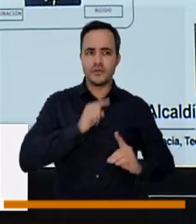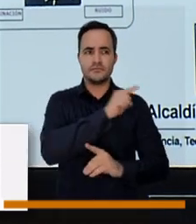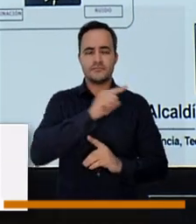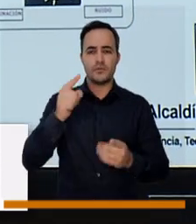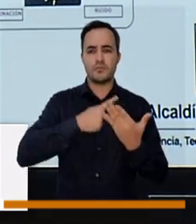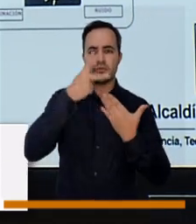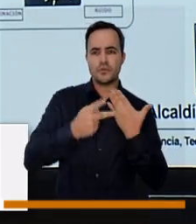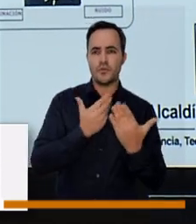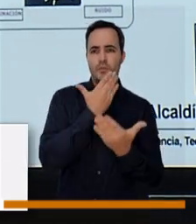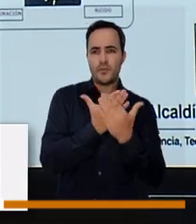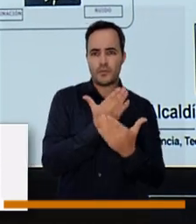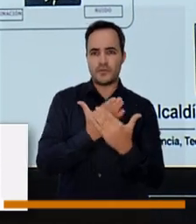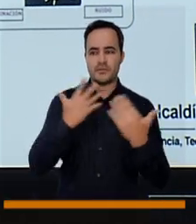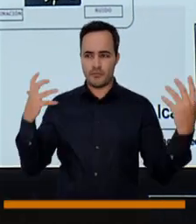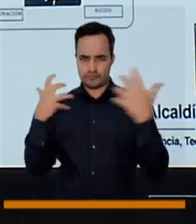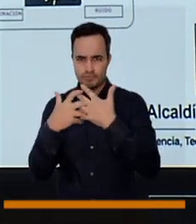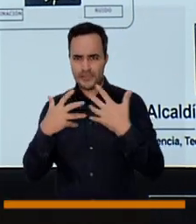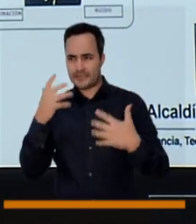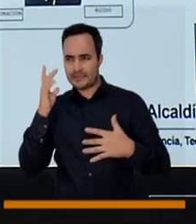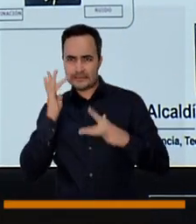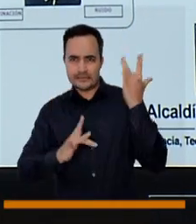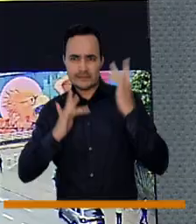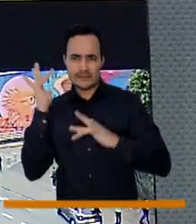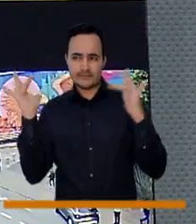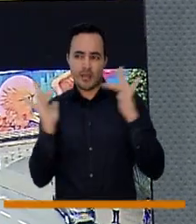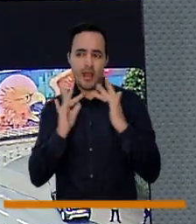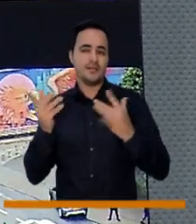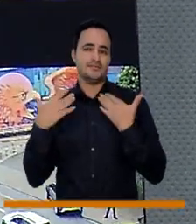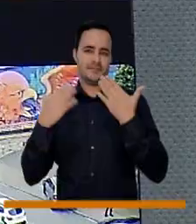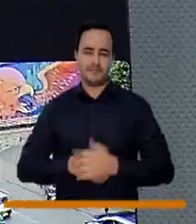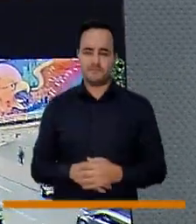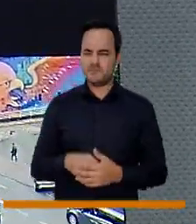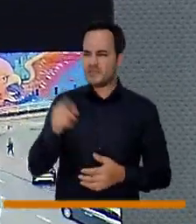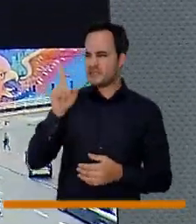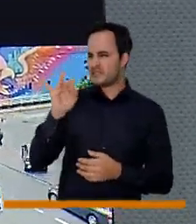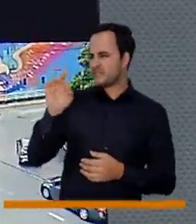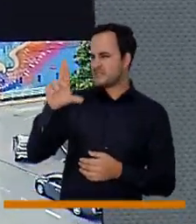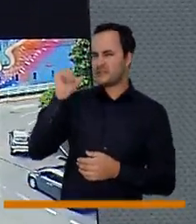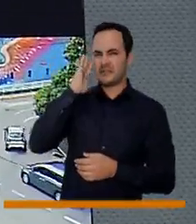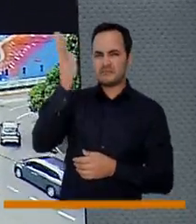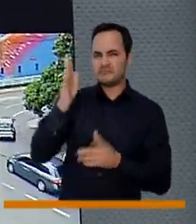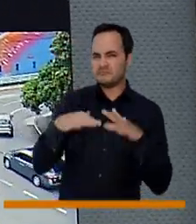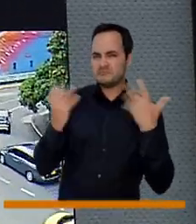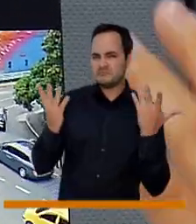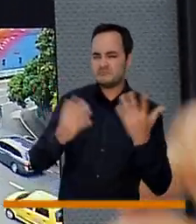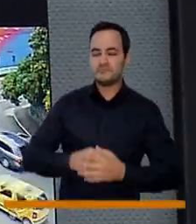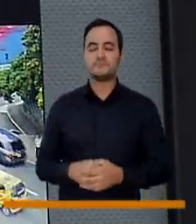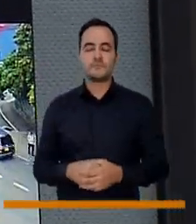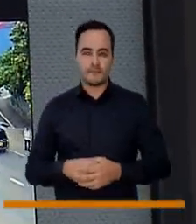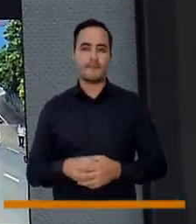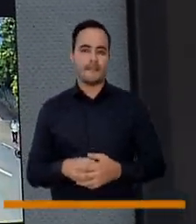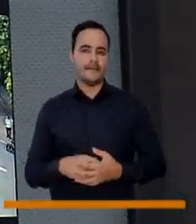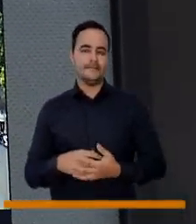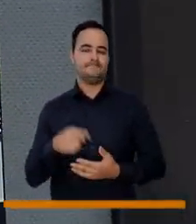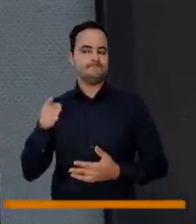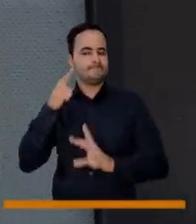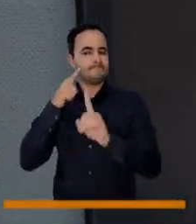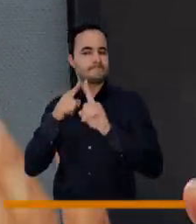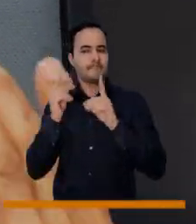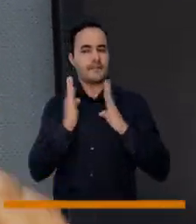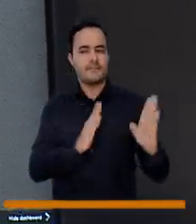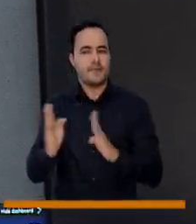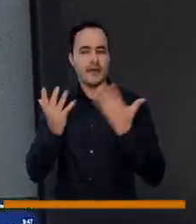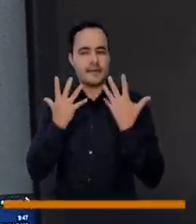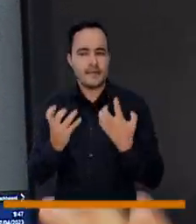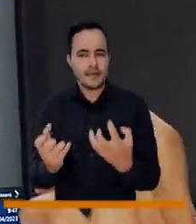analizada, para que el tomador de decisiones pueda orientar la intervención en territorio. ¿El objetivo de CITRA en un futuro cuál es?